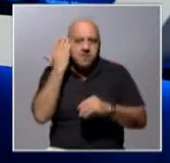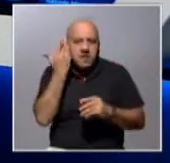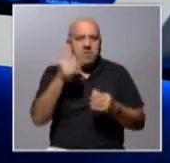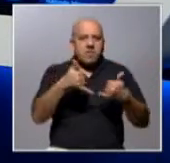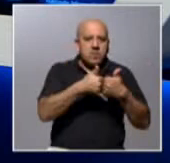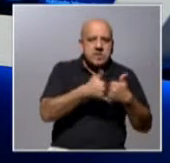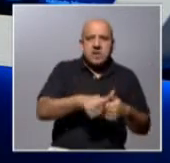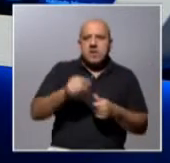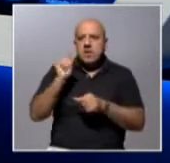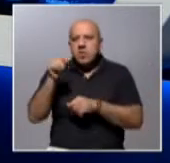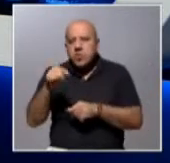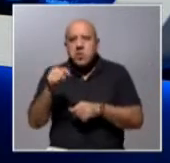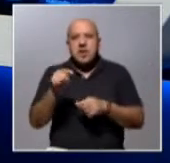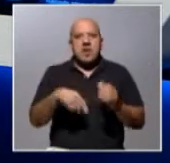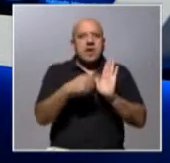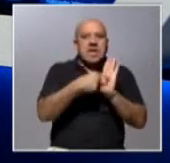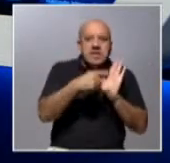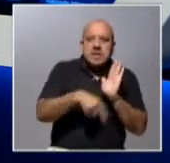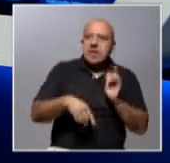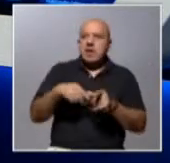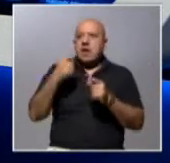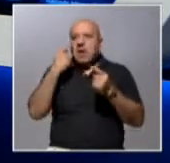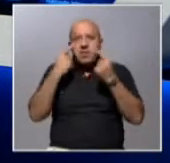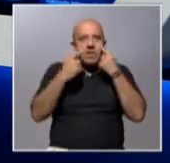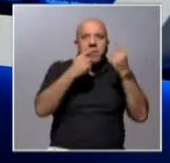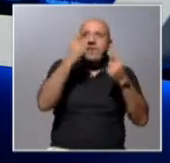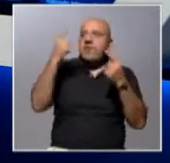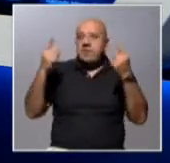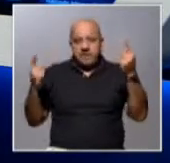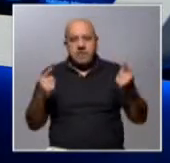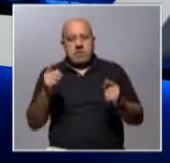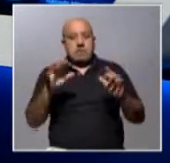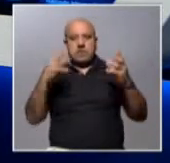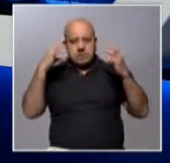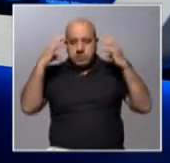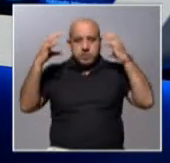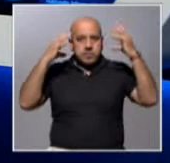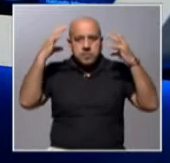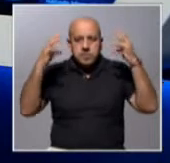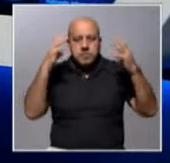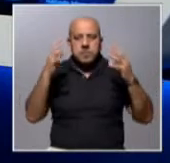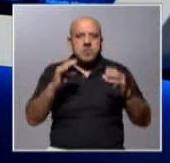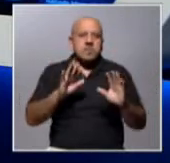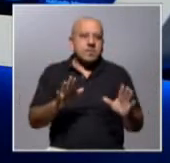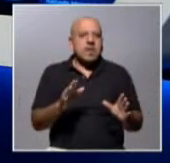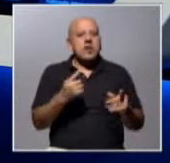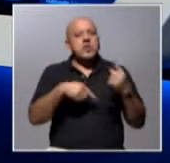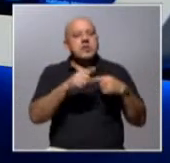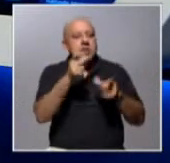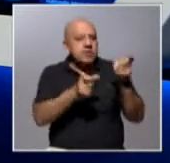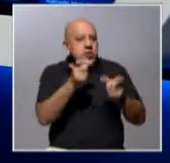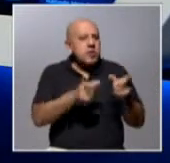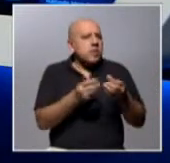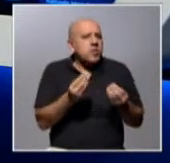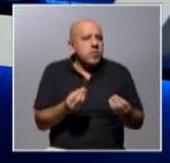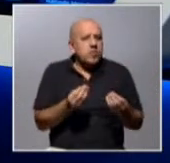miedo. Y también hoy me citabas a Freud con el tema del comportamiento de la masa. Sí, Es que claro, en